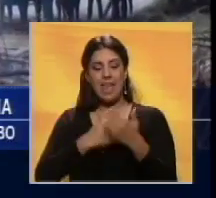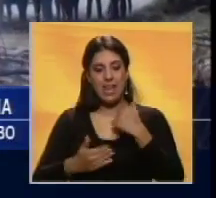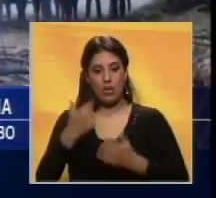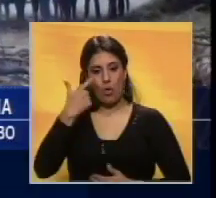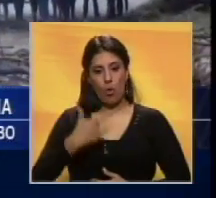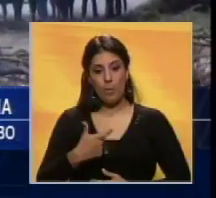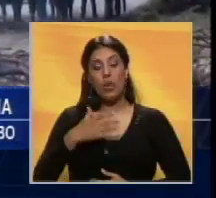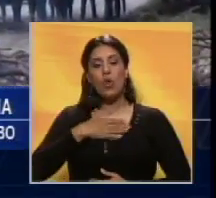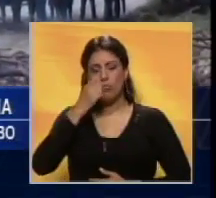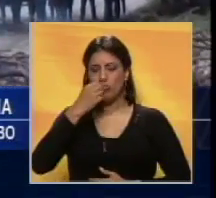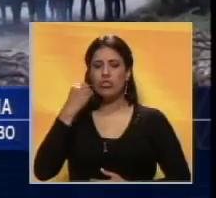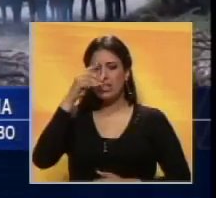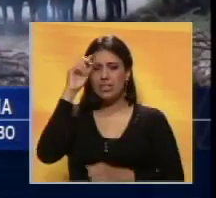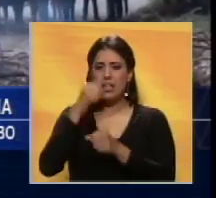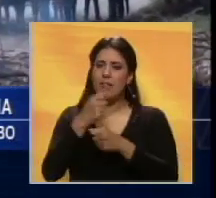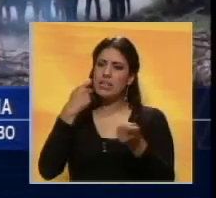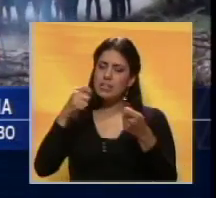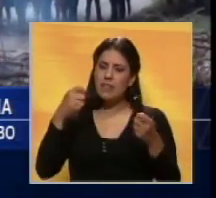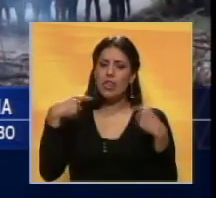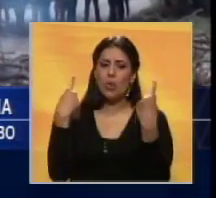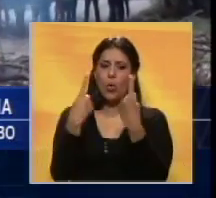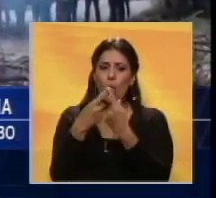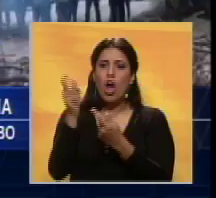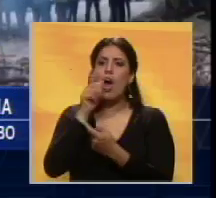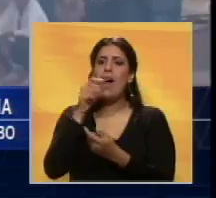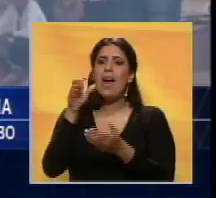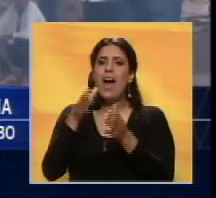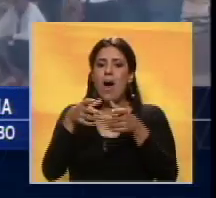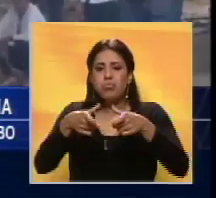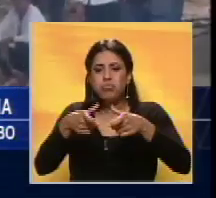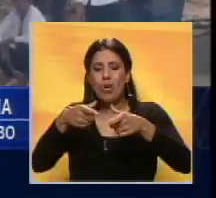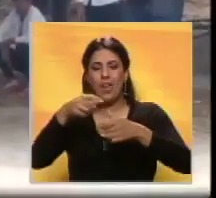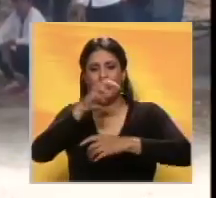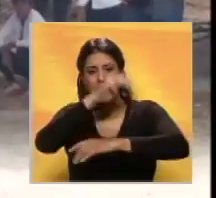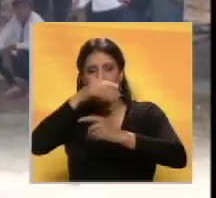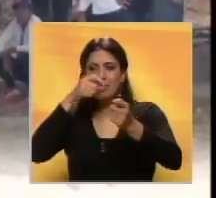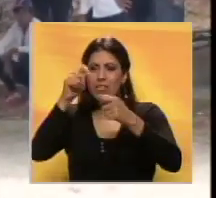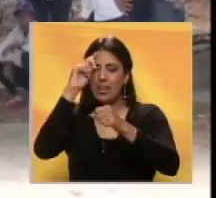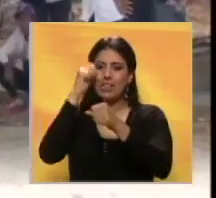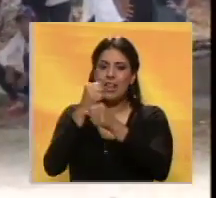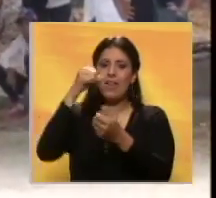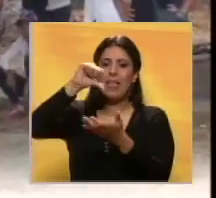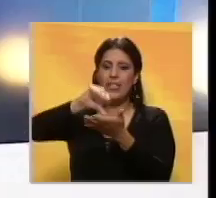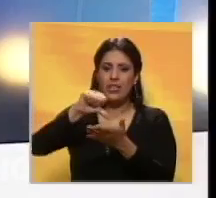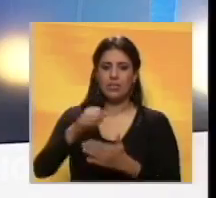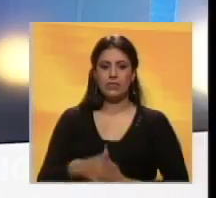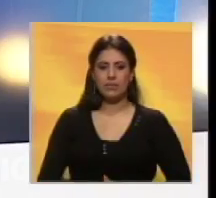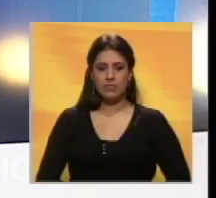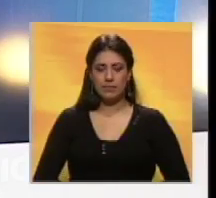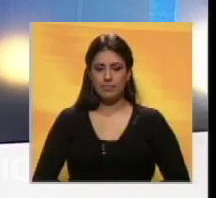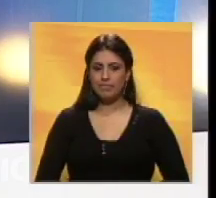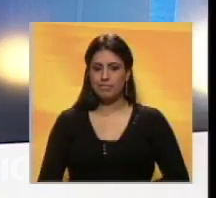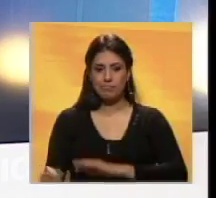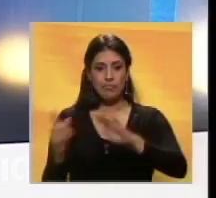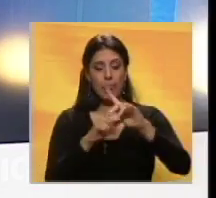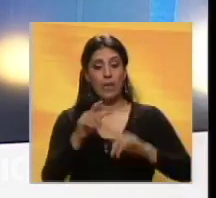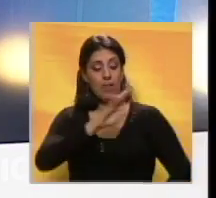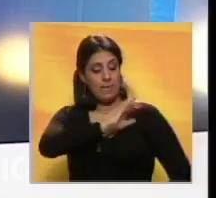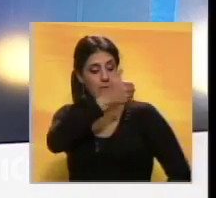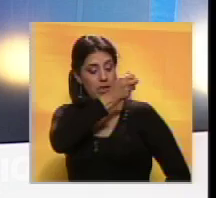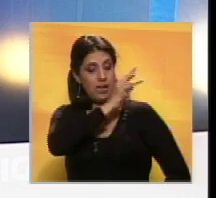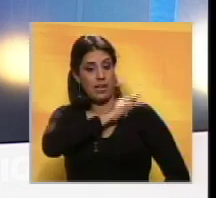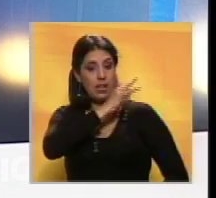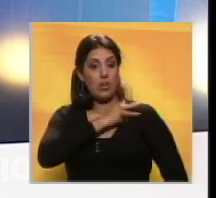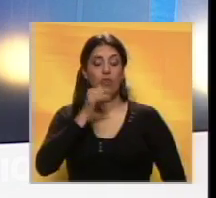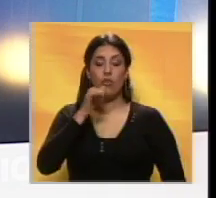herido. Medina trabajaba como vendedor en un local de comida rápida y residía en la Circunvalación 1. El mayor general